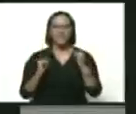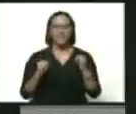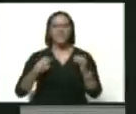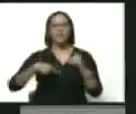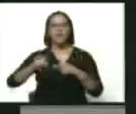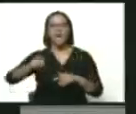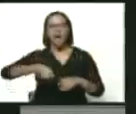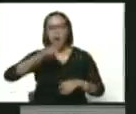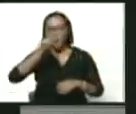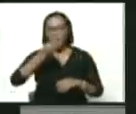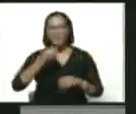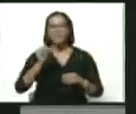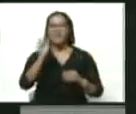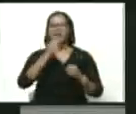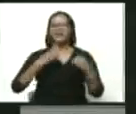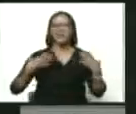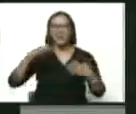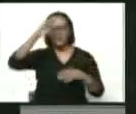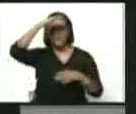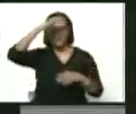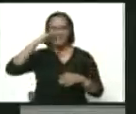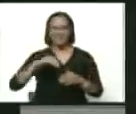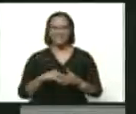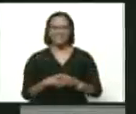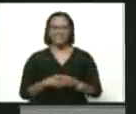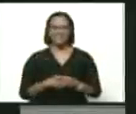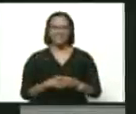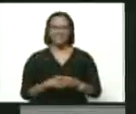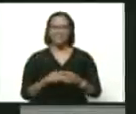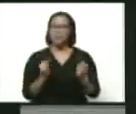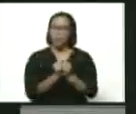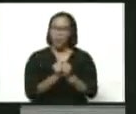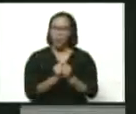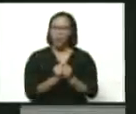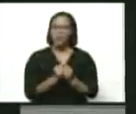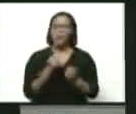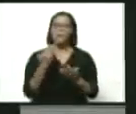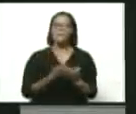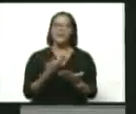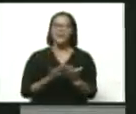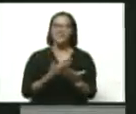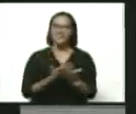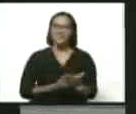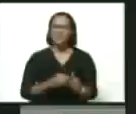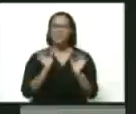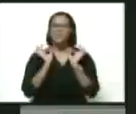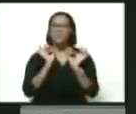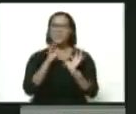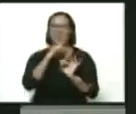comer mi arroz a la cubana con unos platanitos fritos bien